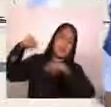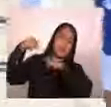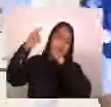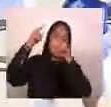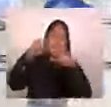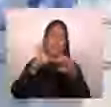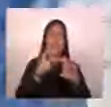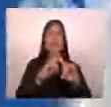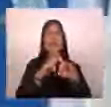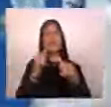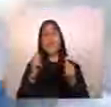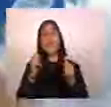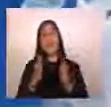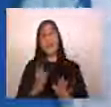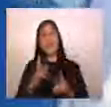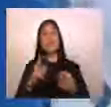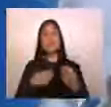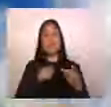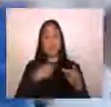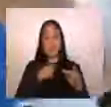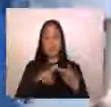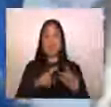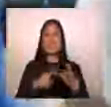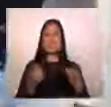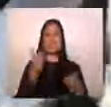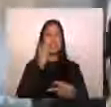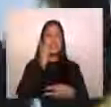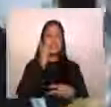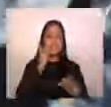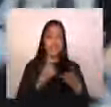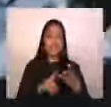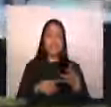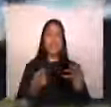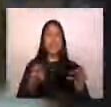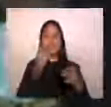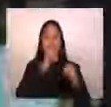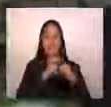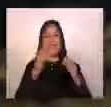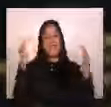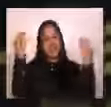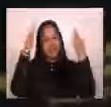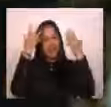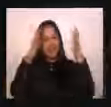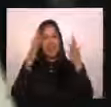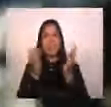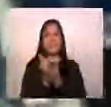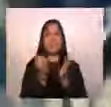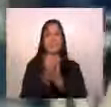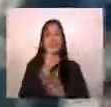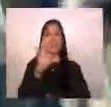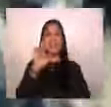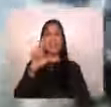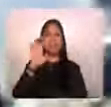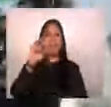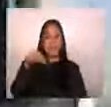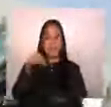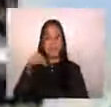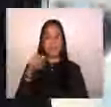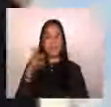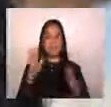a sus exalumnas, a sus docentes, a su directora. ¡Arriba el Instituto Belén!